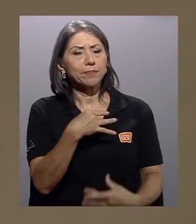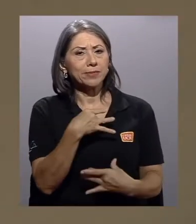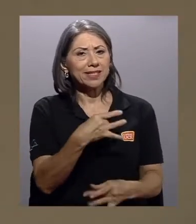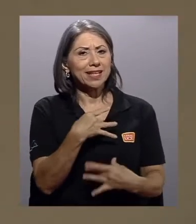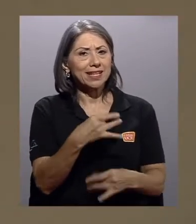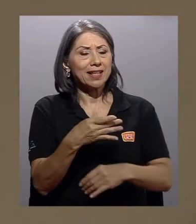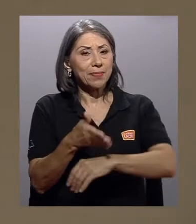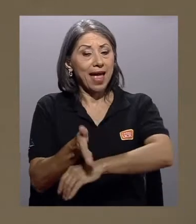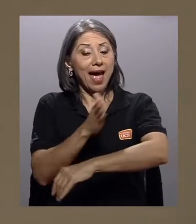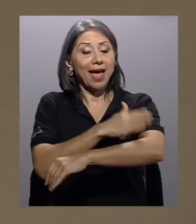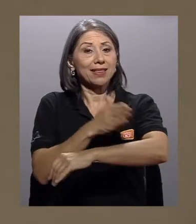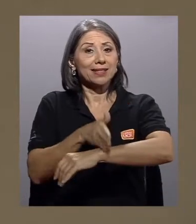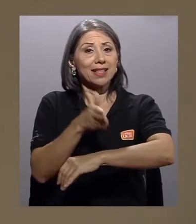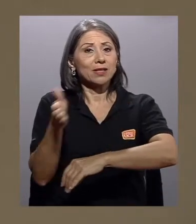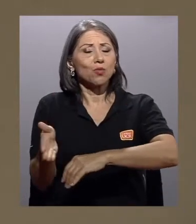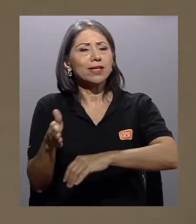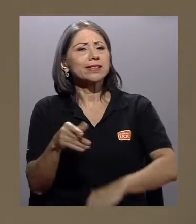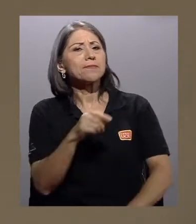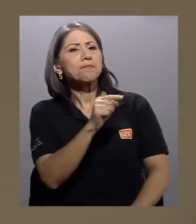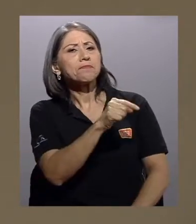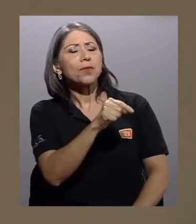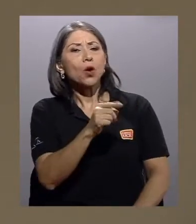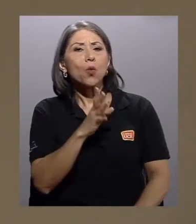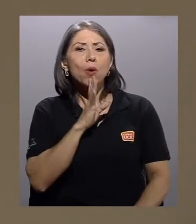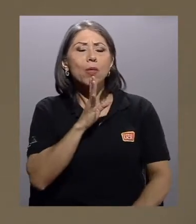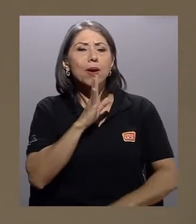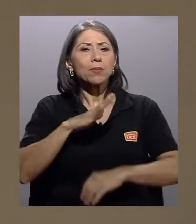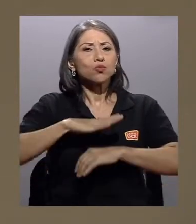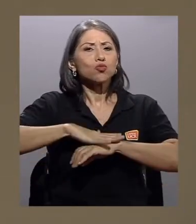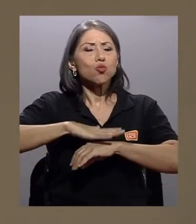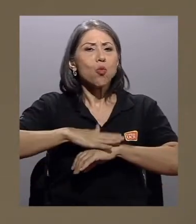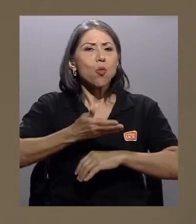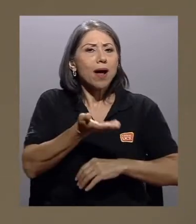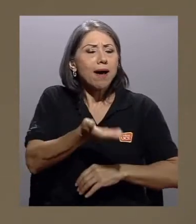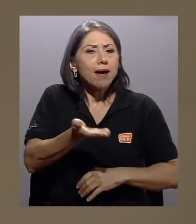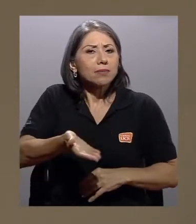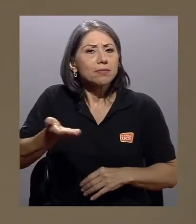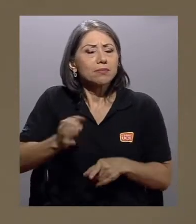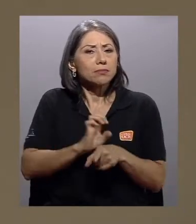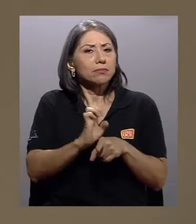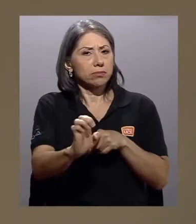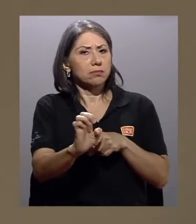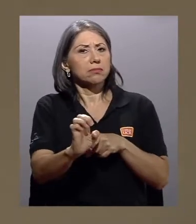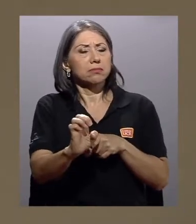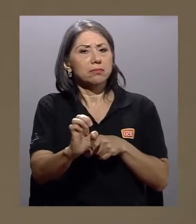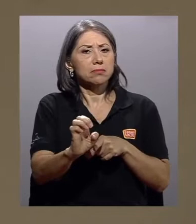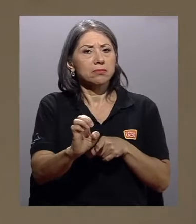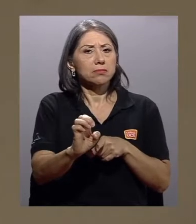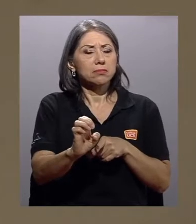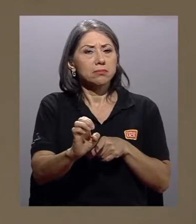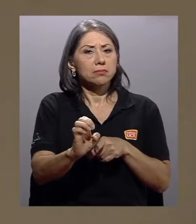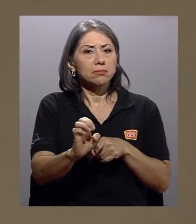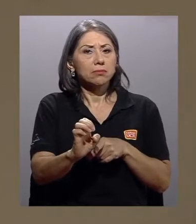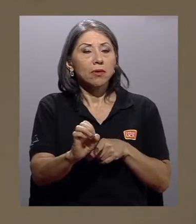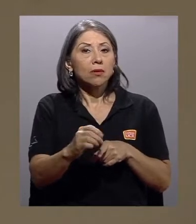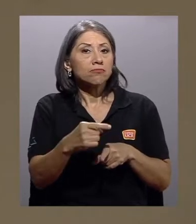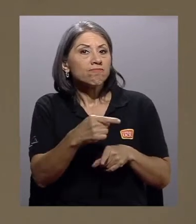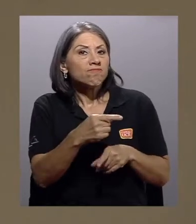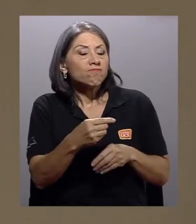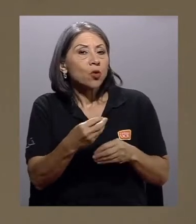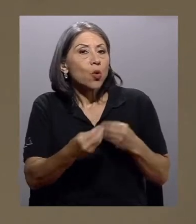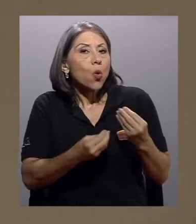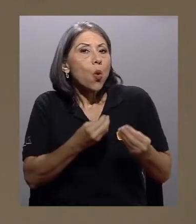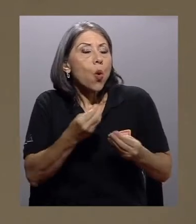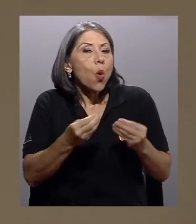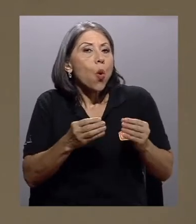menciona Sara es interesante, el antes y el después. Franz, en ese sentido, cuando hablamos de aspectos éticos,